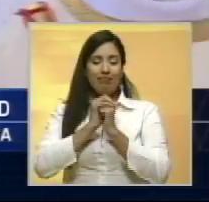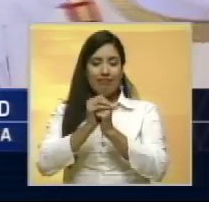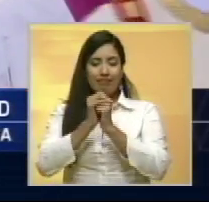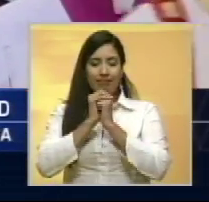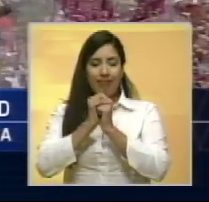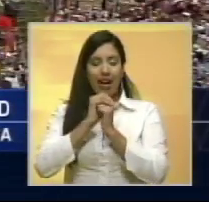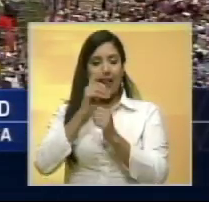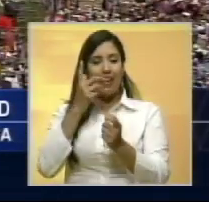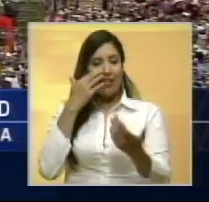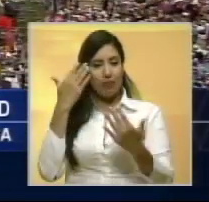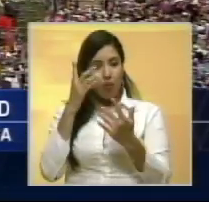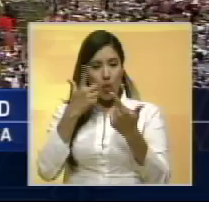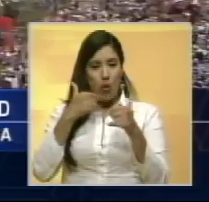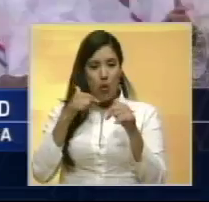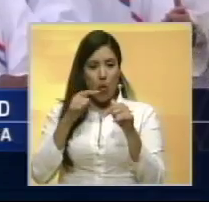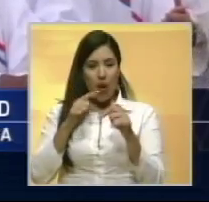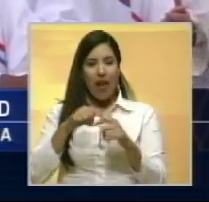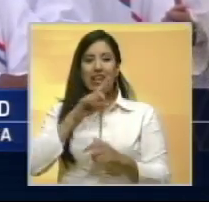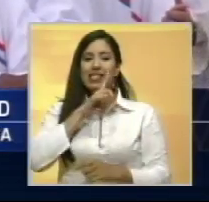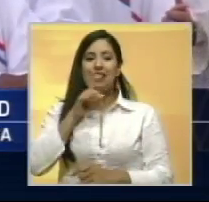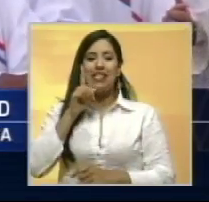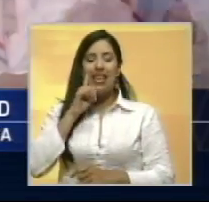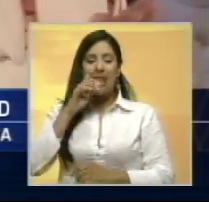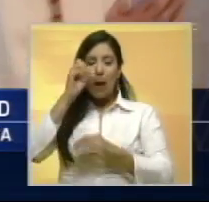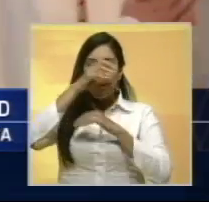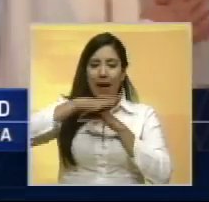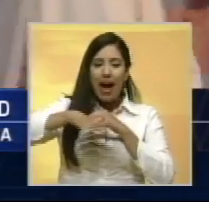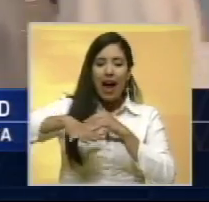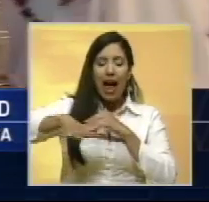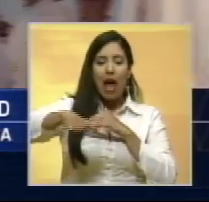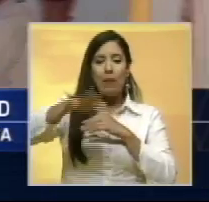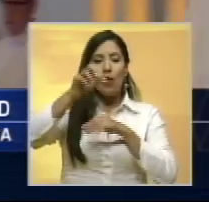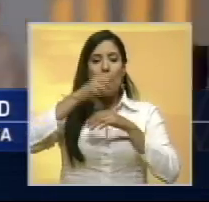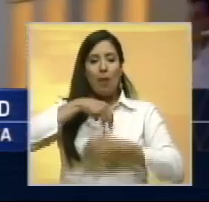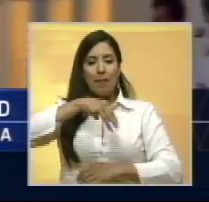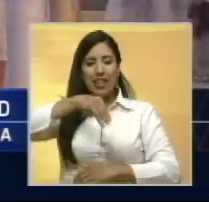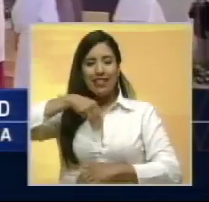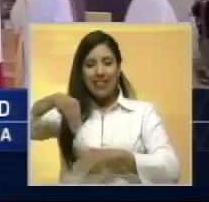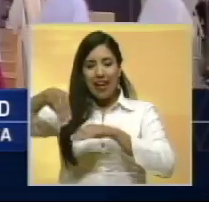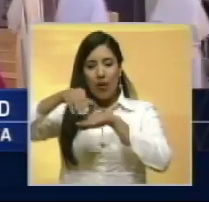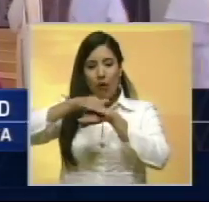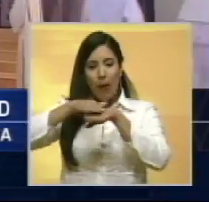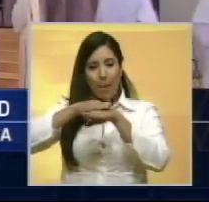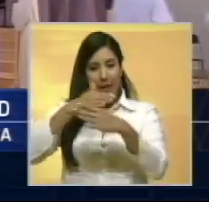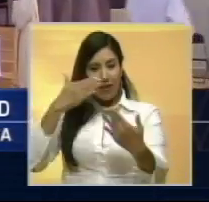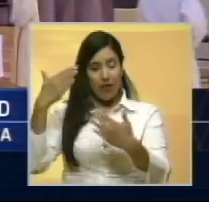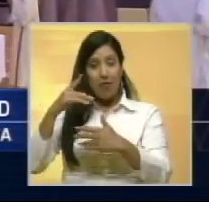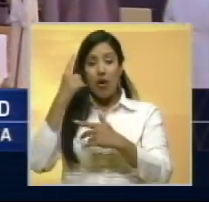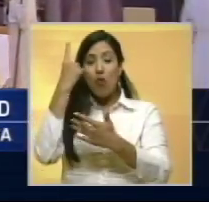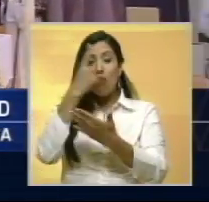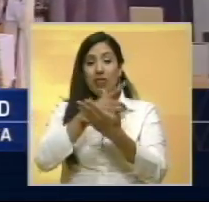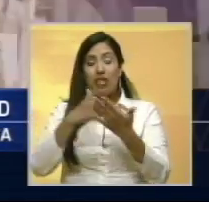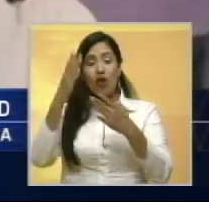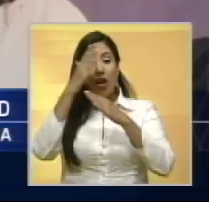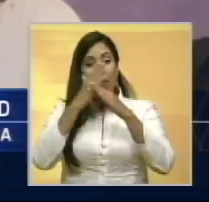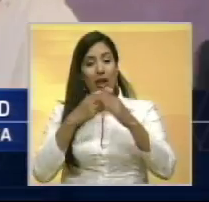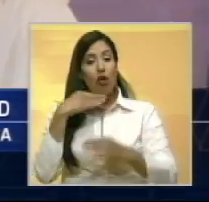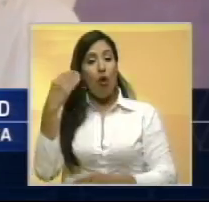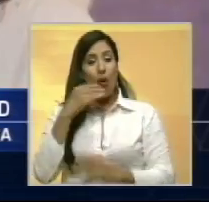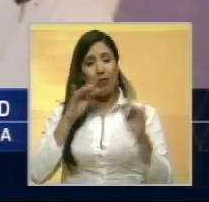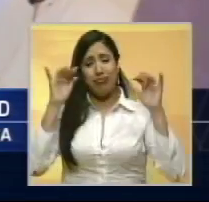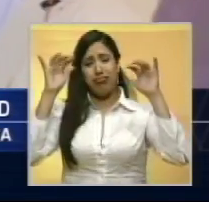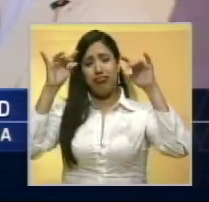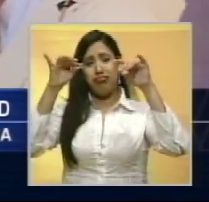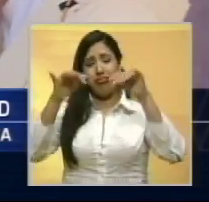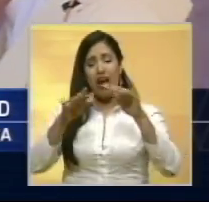religiosa en la explanada, la que denominó como Campo de la Misericordia, y en la que asistieron más de 1,5 millones de jóvenes.